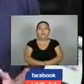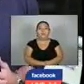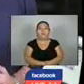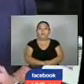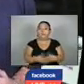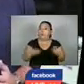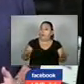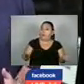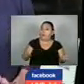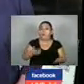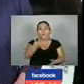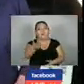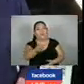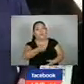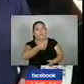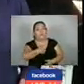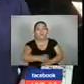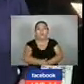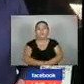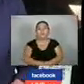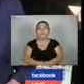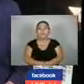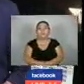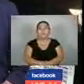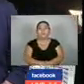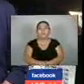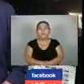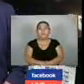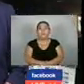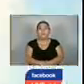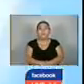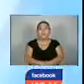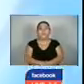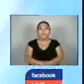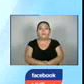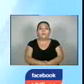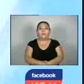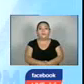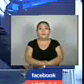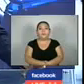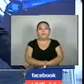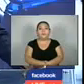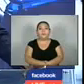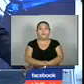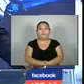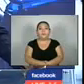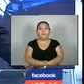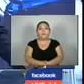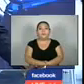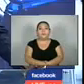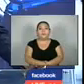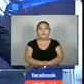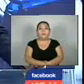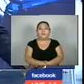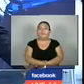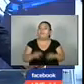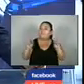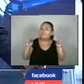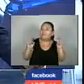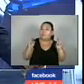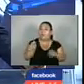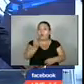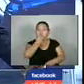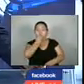Así que a escribir o llamar. We'll be right back. Uno de los granos básicos